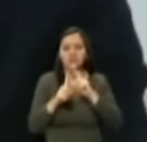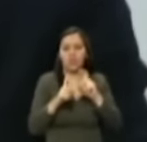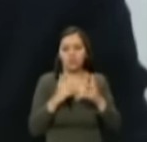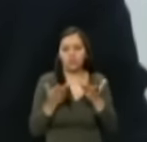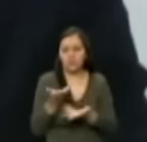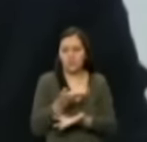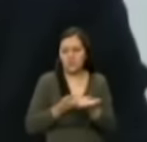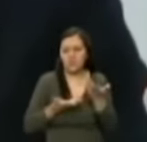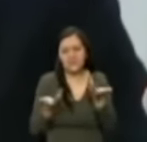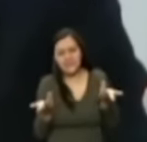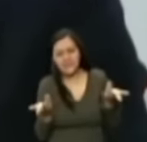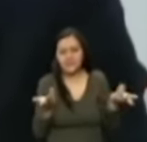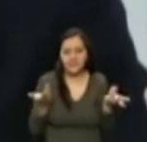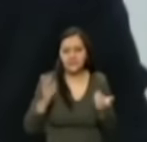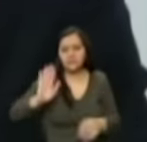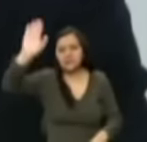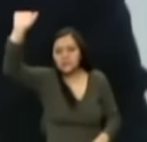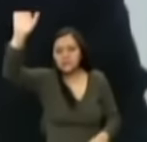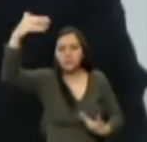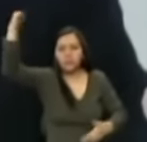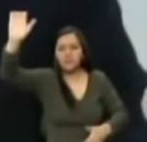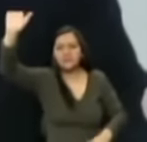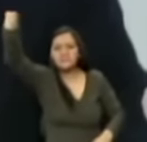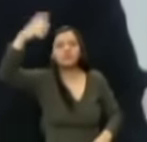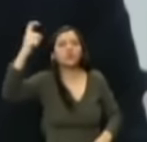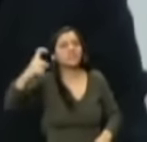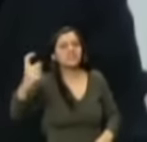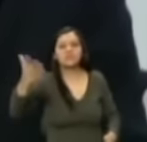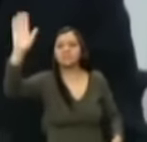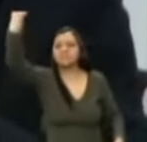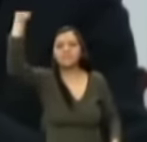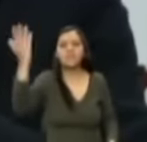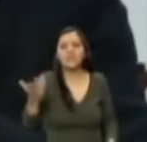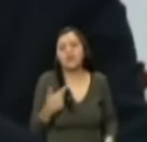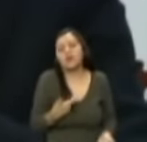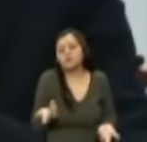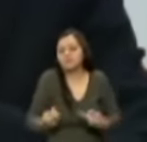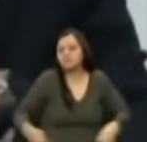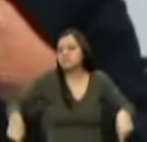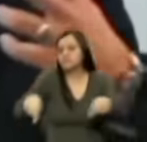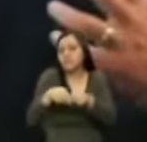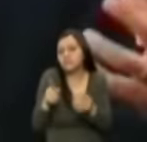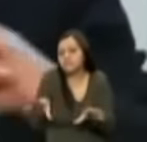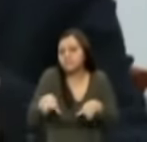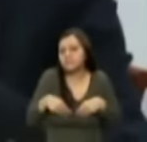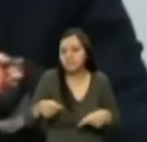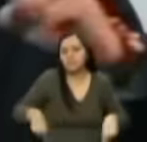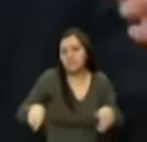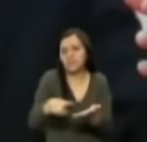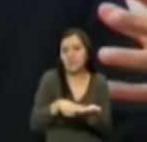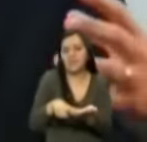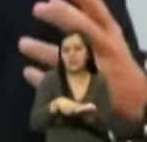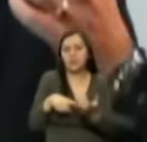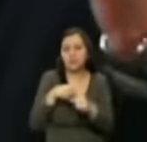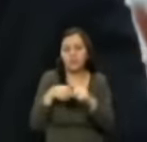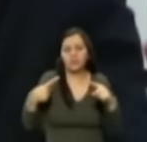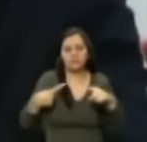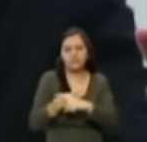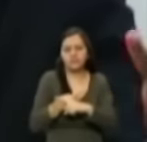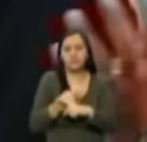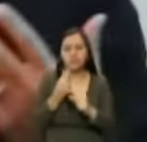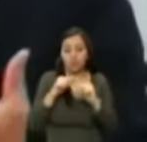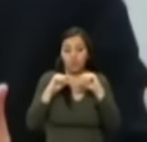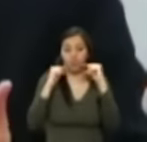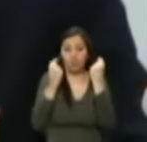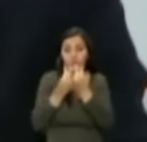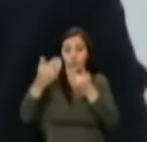estas organizaciones políticas, porque se ha querido ver de forma equivocada como un contrapolar, en contrasentido, a